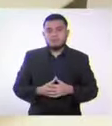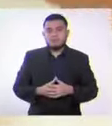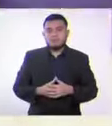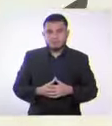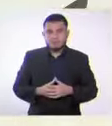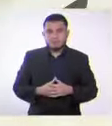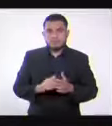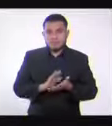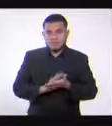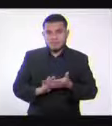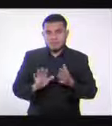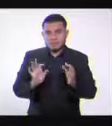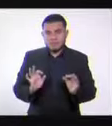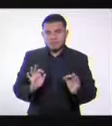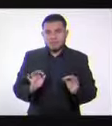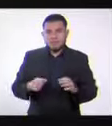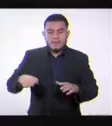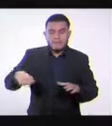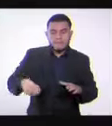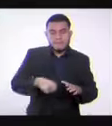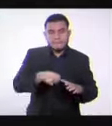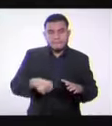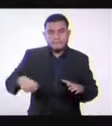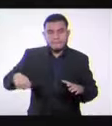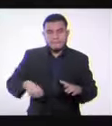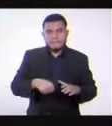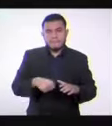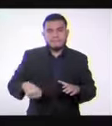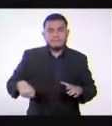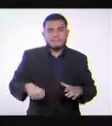esterilización, planchado a vapor,